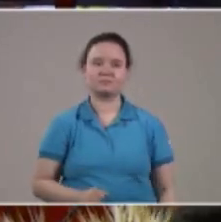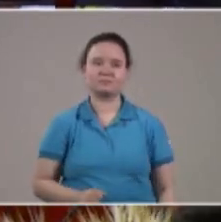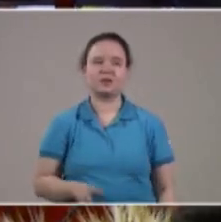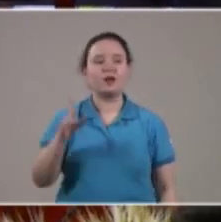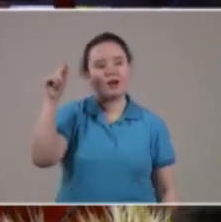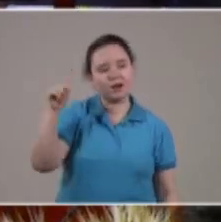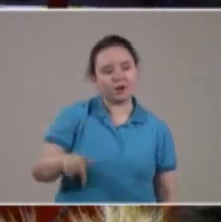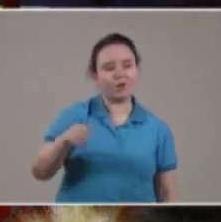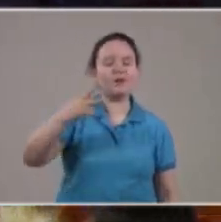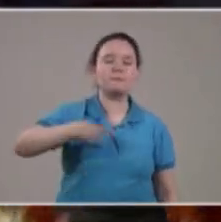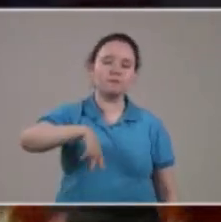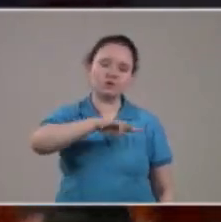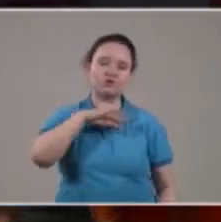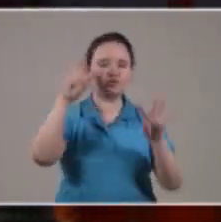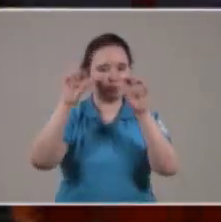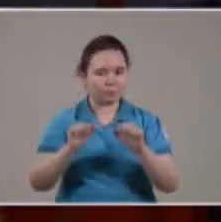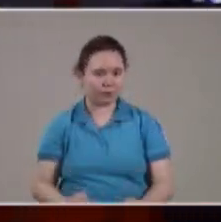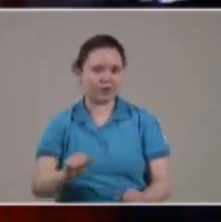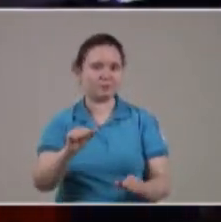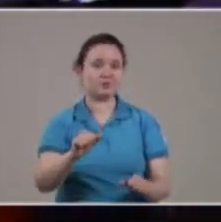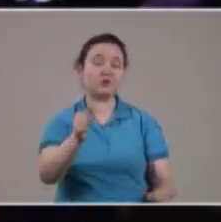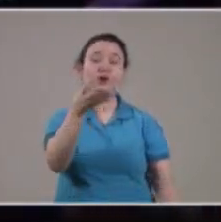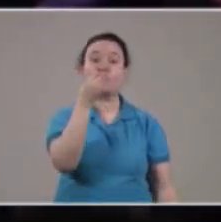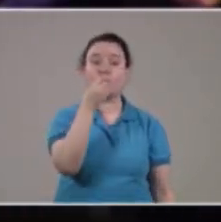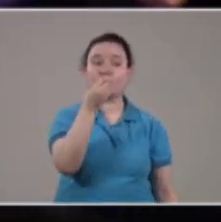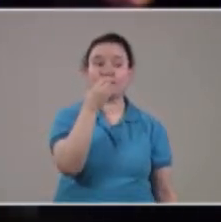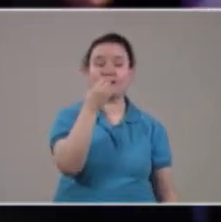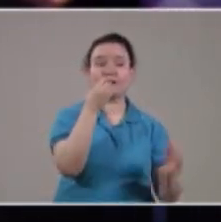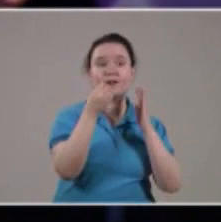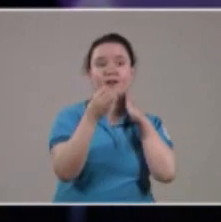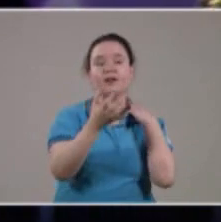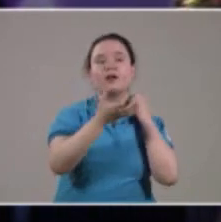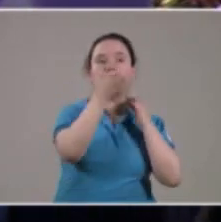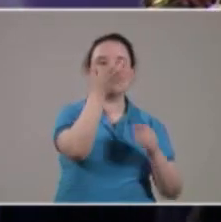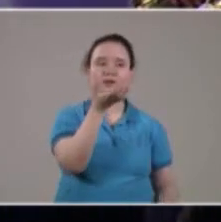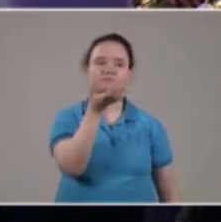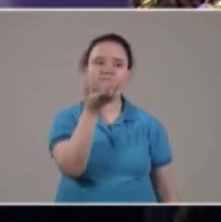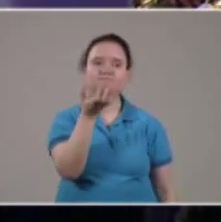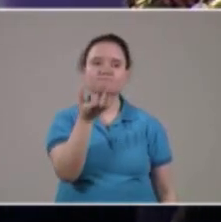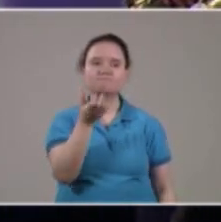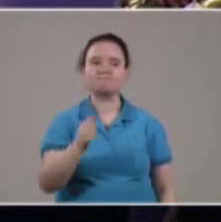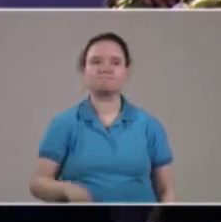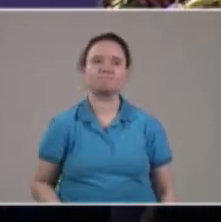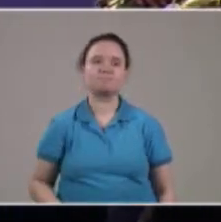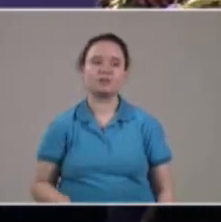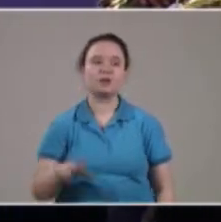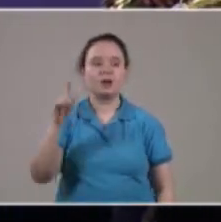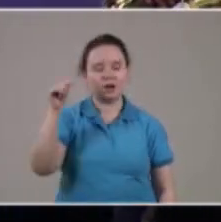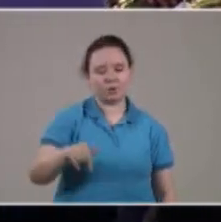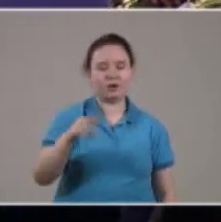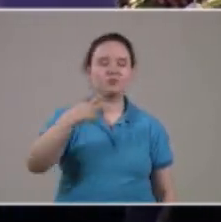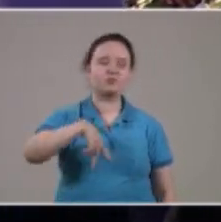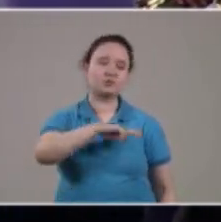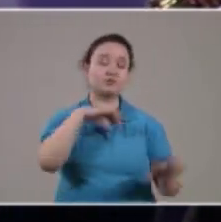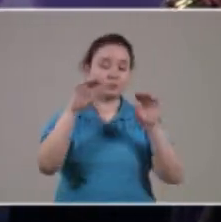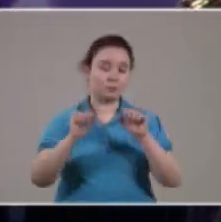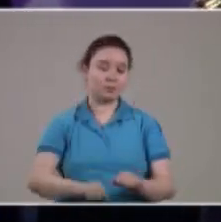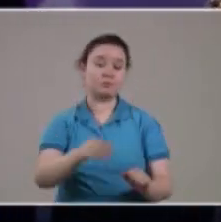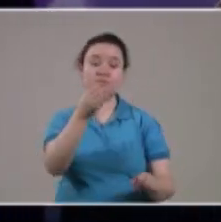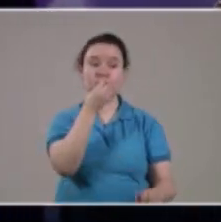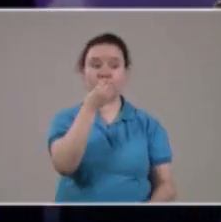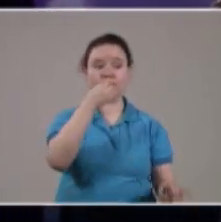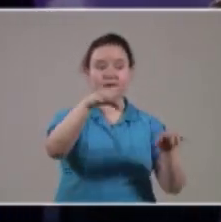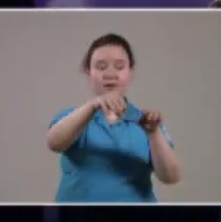Ahora nosotros sí nos podemos comer la torta de pan. Ahora sí nos podemos comer el pedazo de